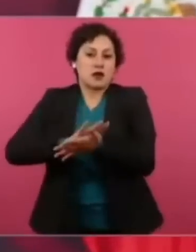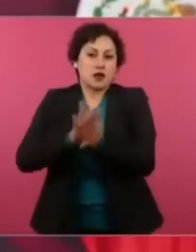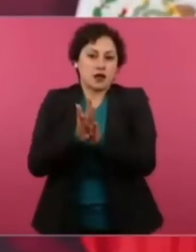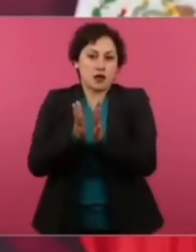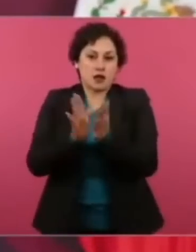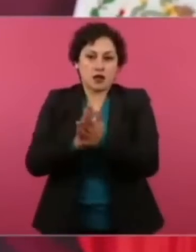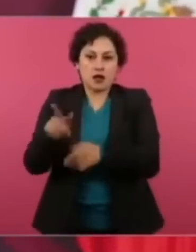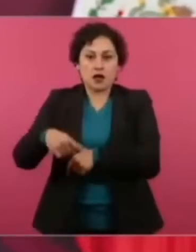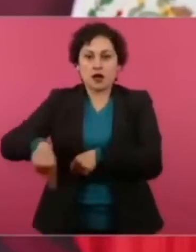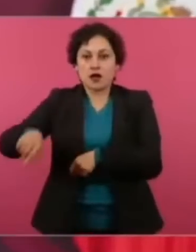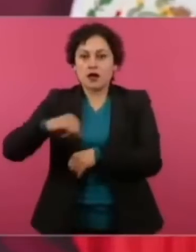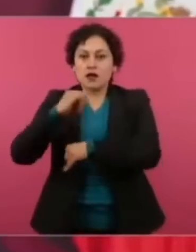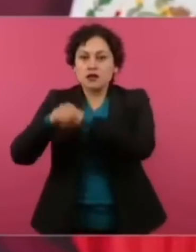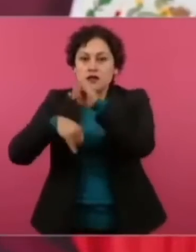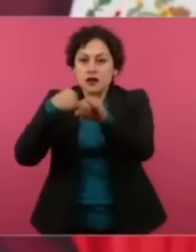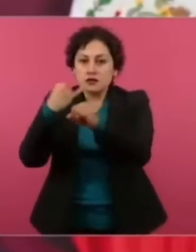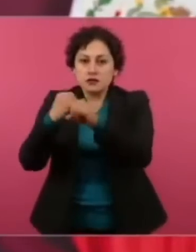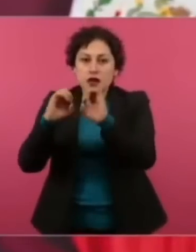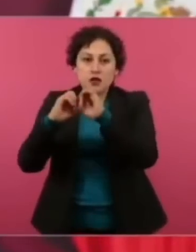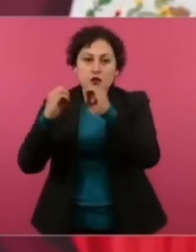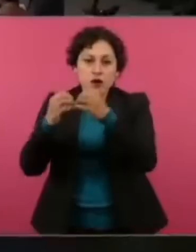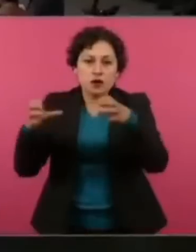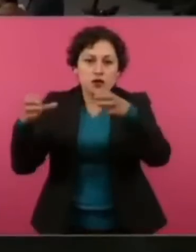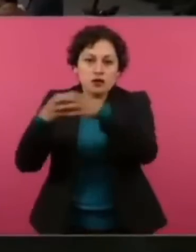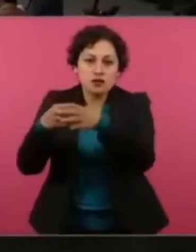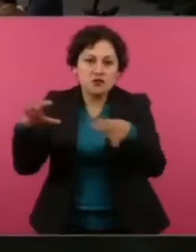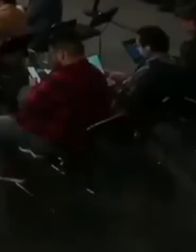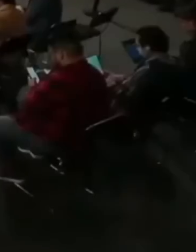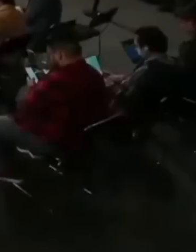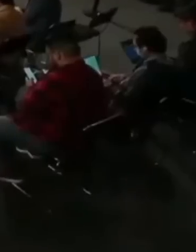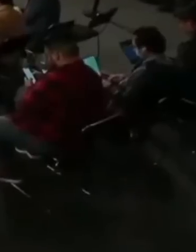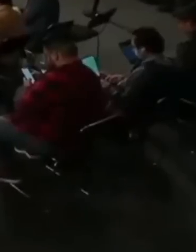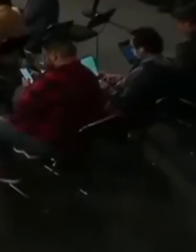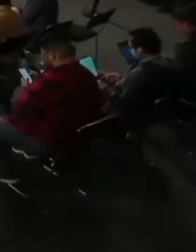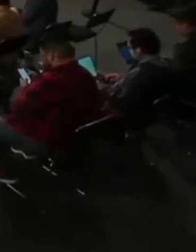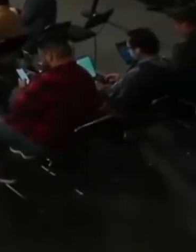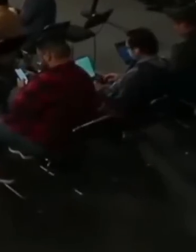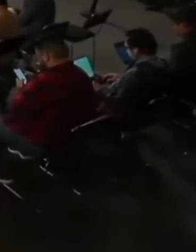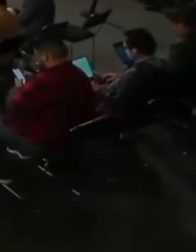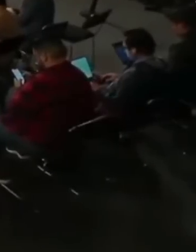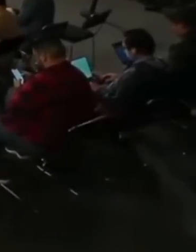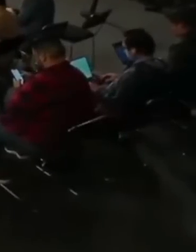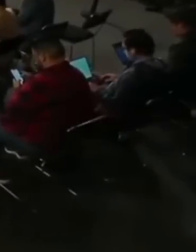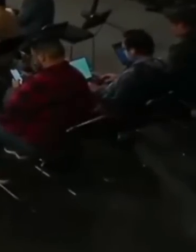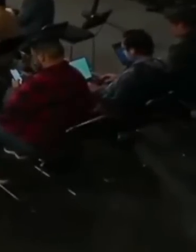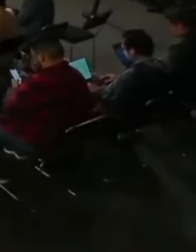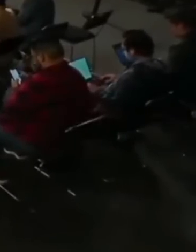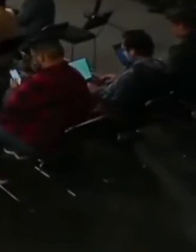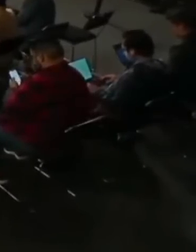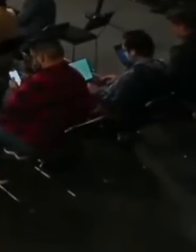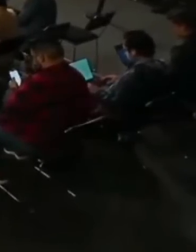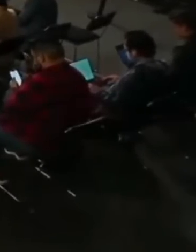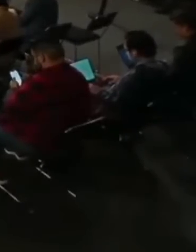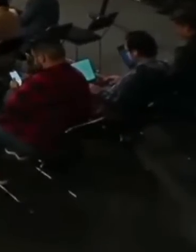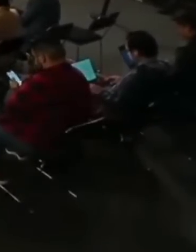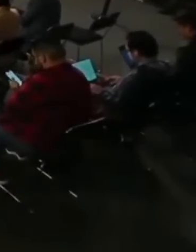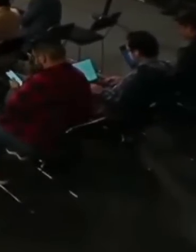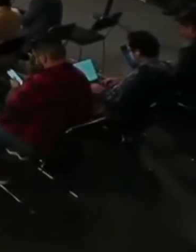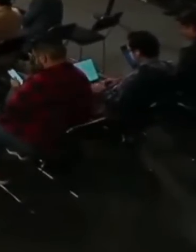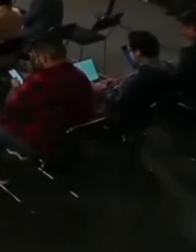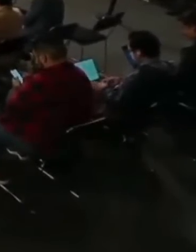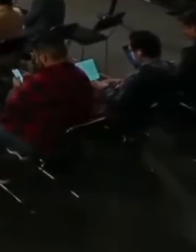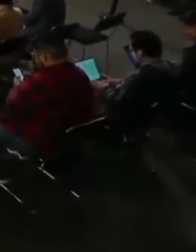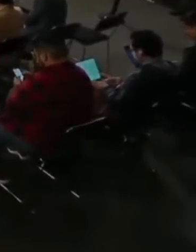organismos financieros internacionales y con gobiernos extranjeros.